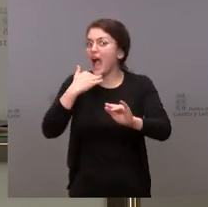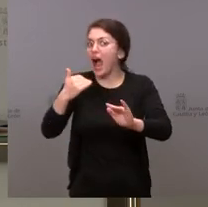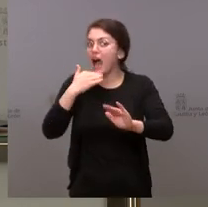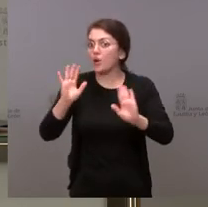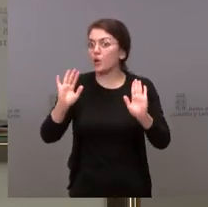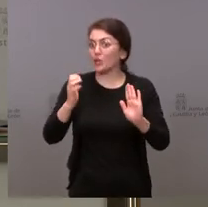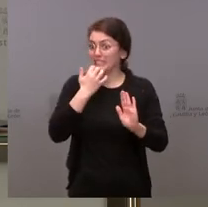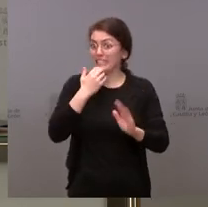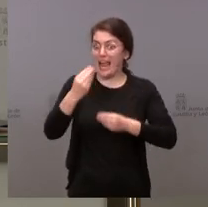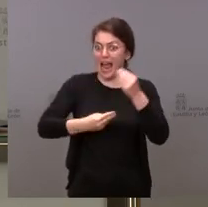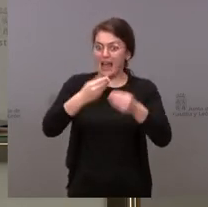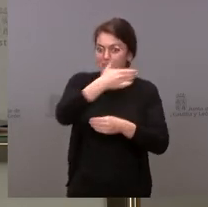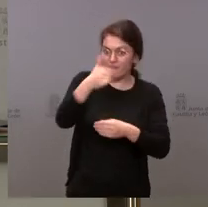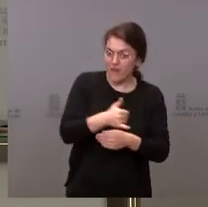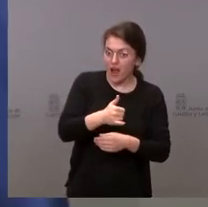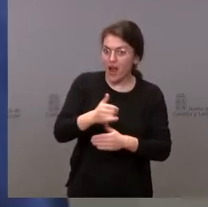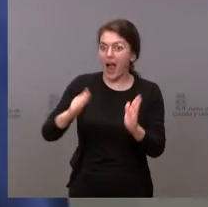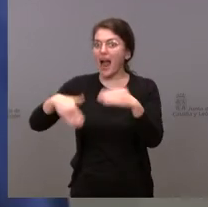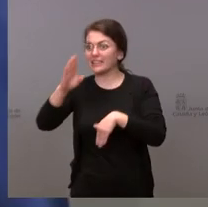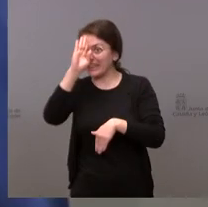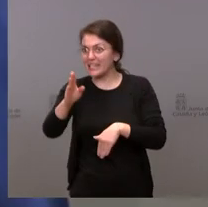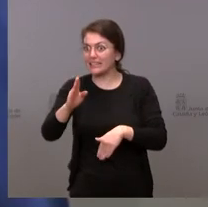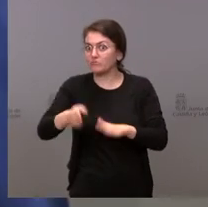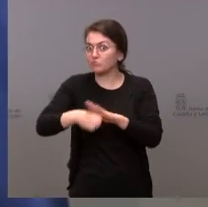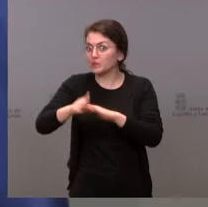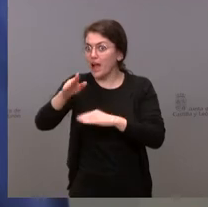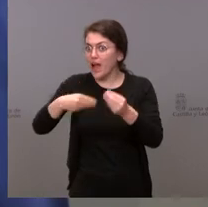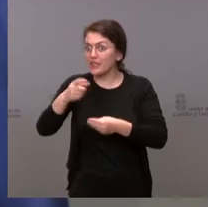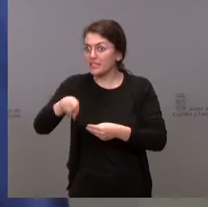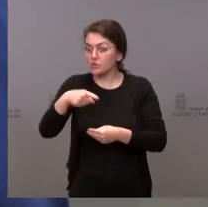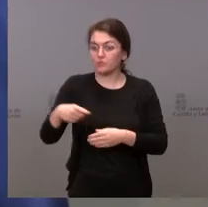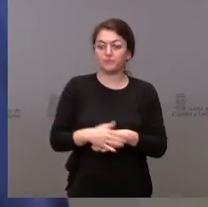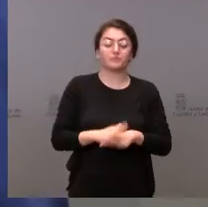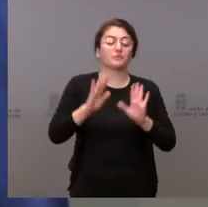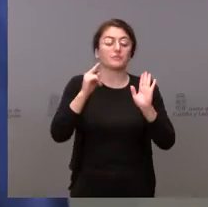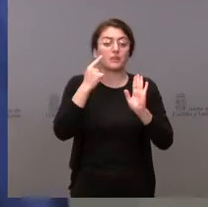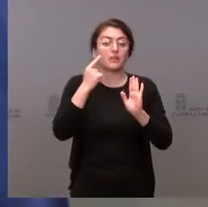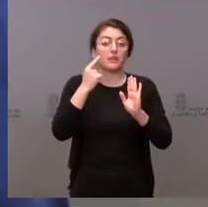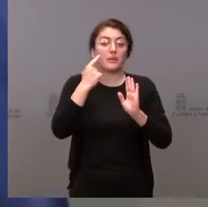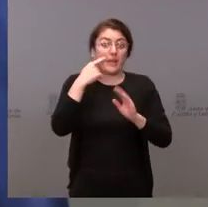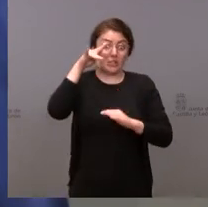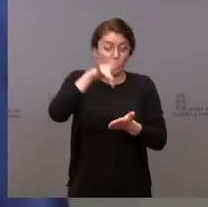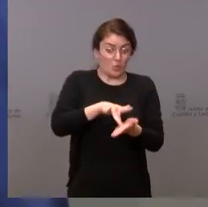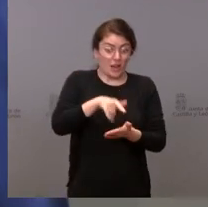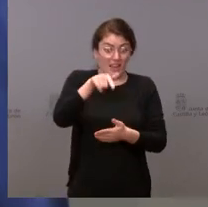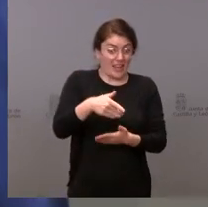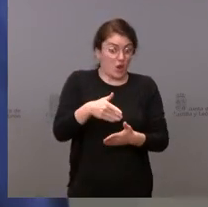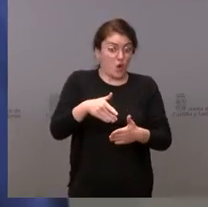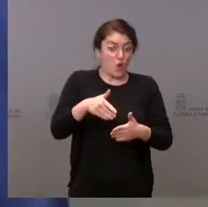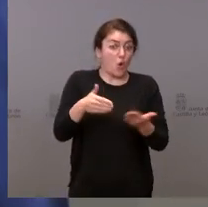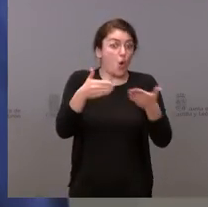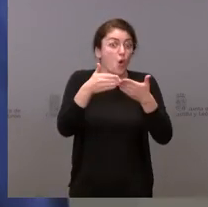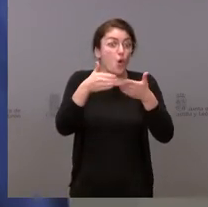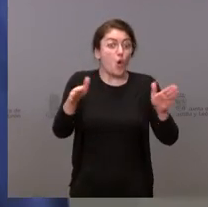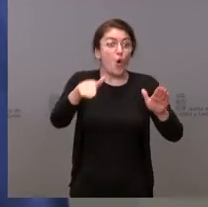a hacer así a partir de ahora o no gracias bueno lo que hay en este caso es que ni siquiera se produce una convocatoria no ha habido una ventanilla